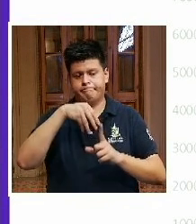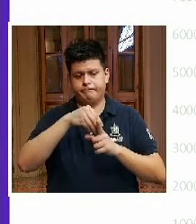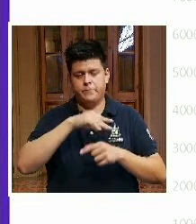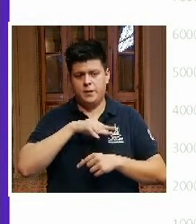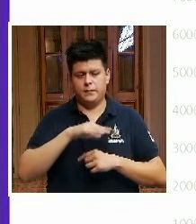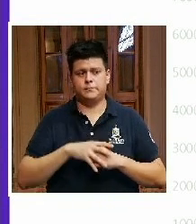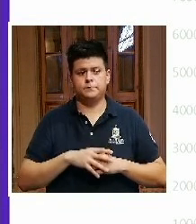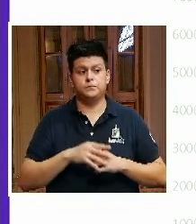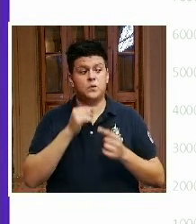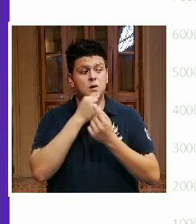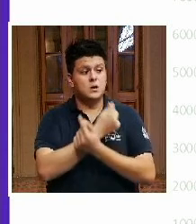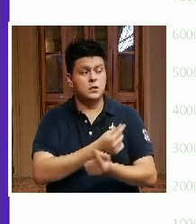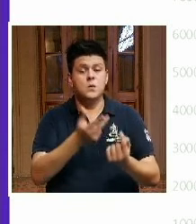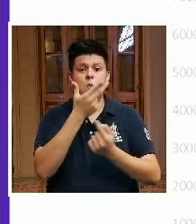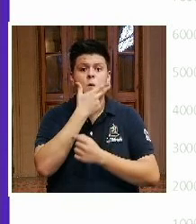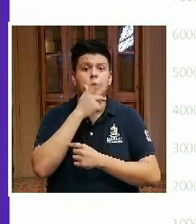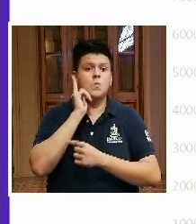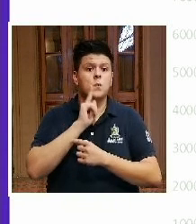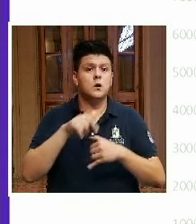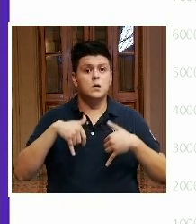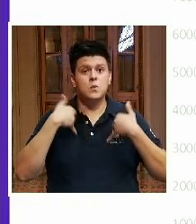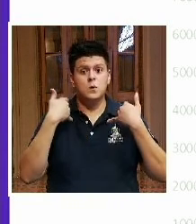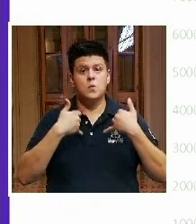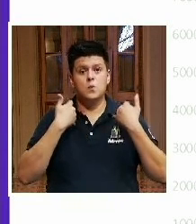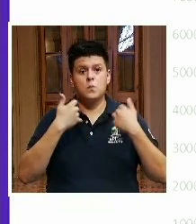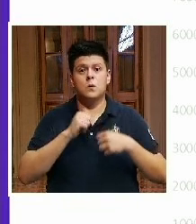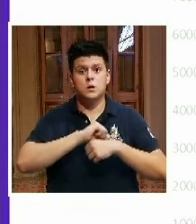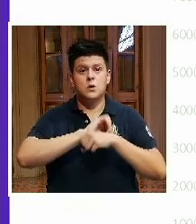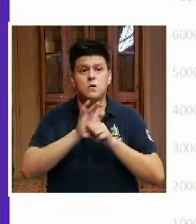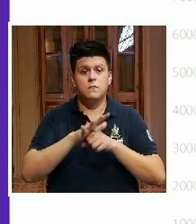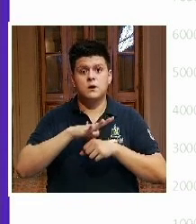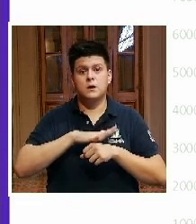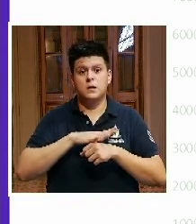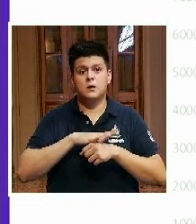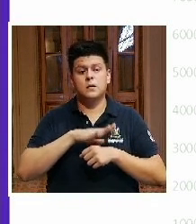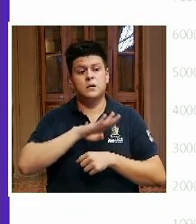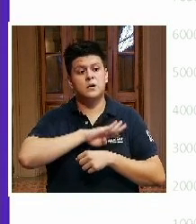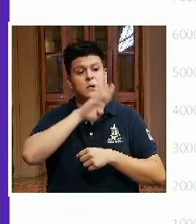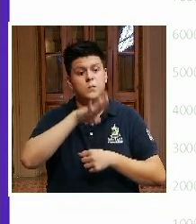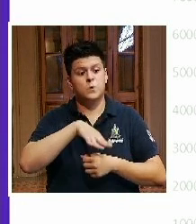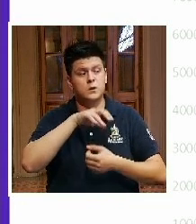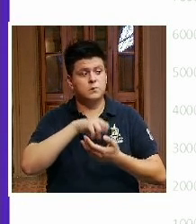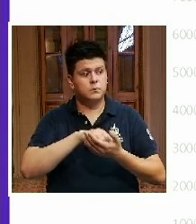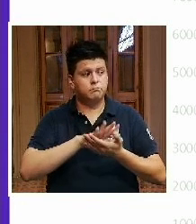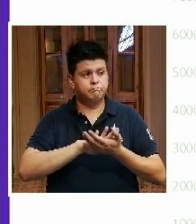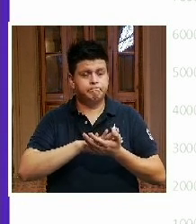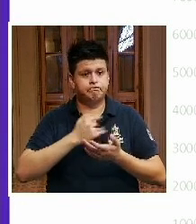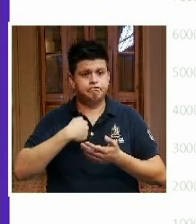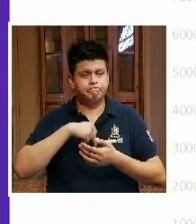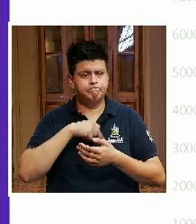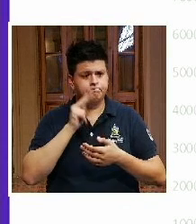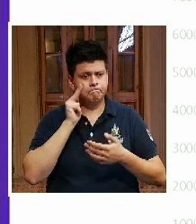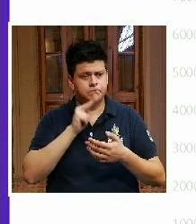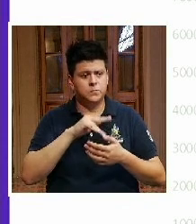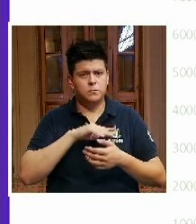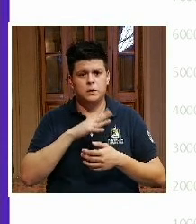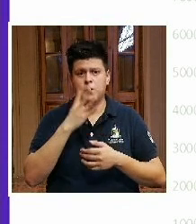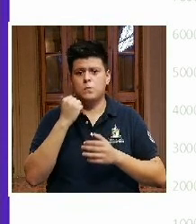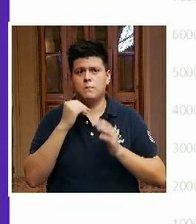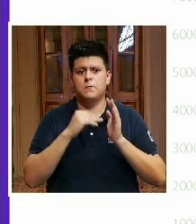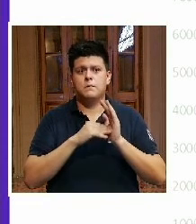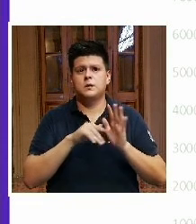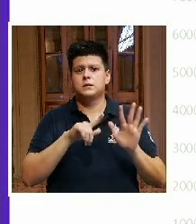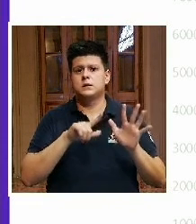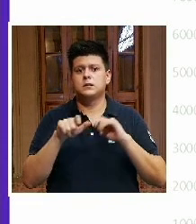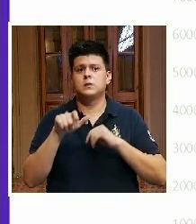el grupo de niños niñas y adolescentes con kobe 19 y defunciones tenemos 9 mil